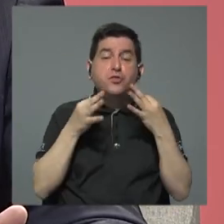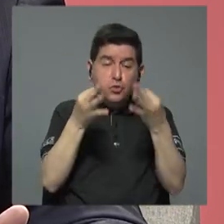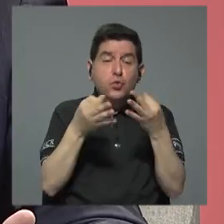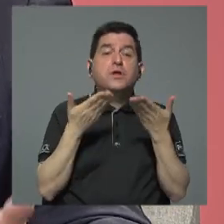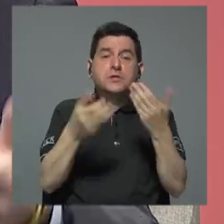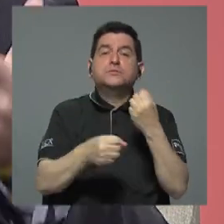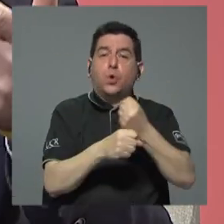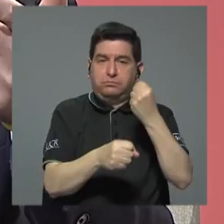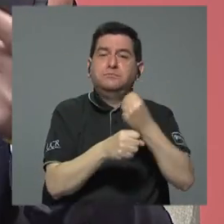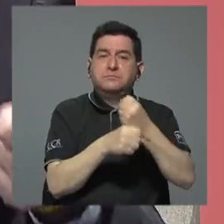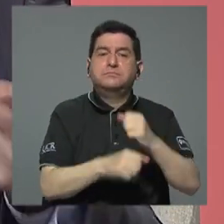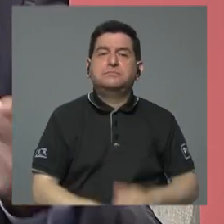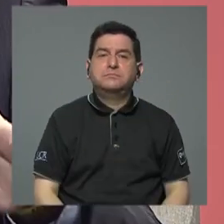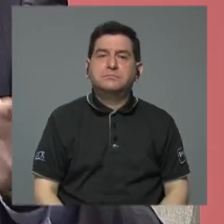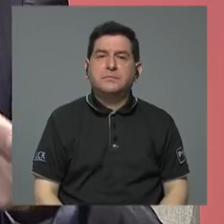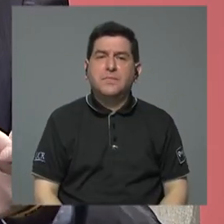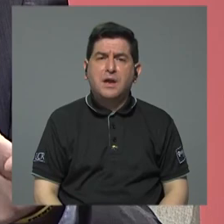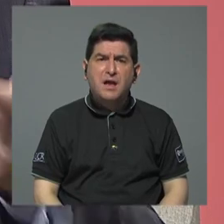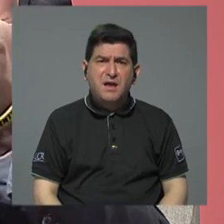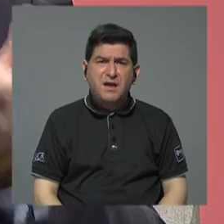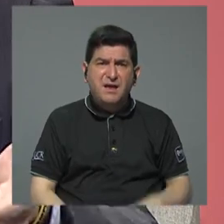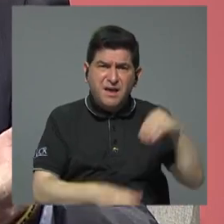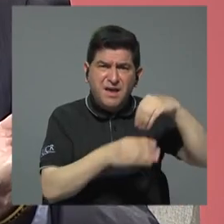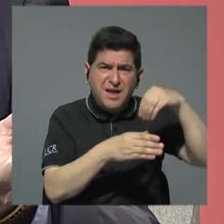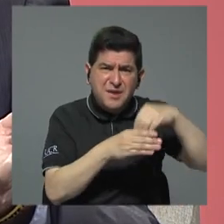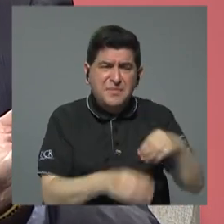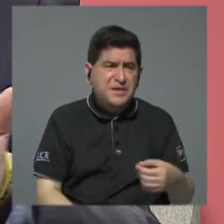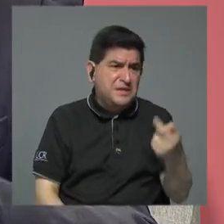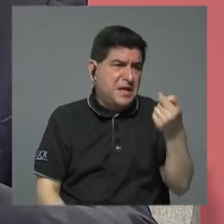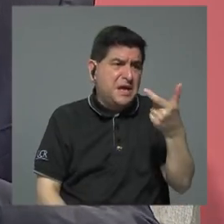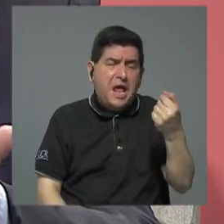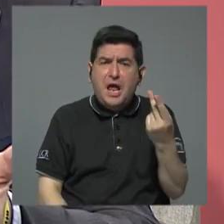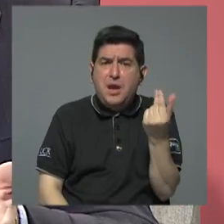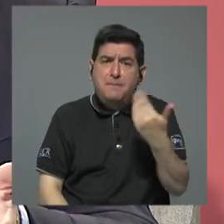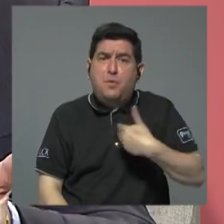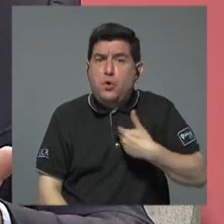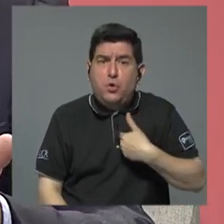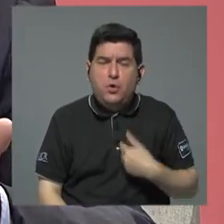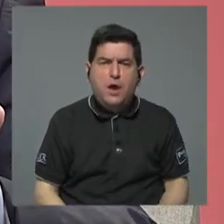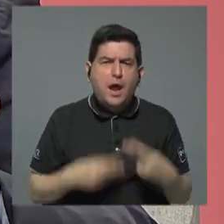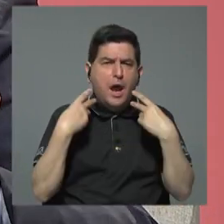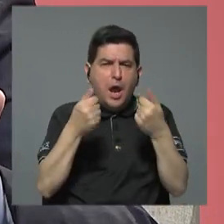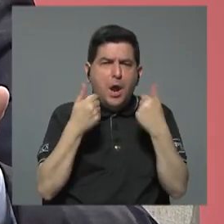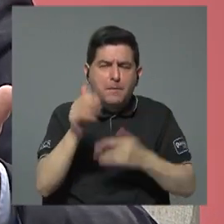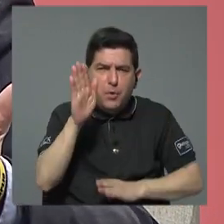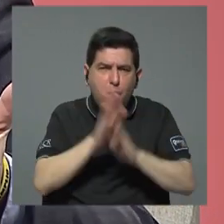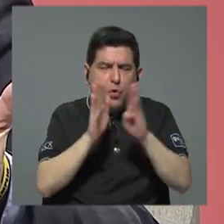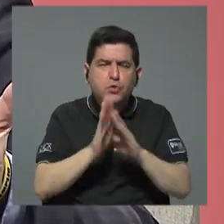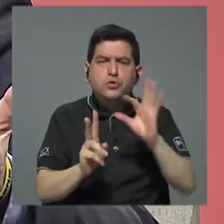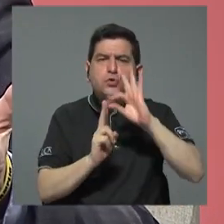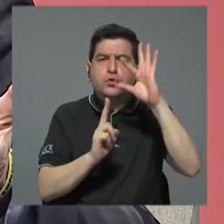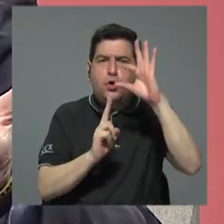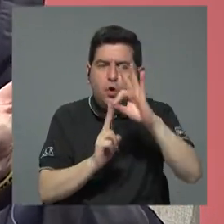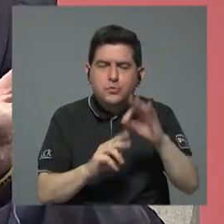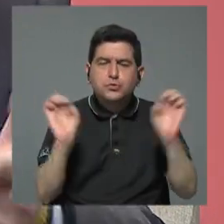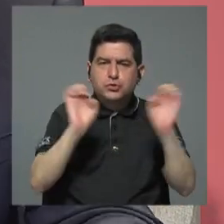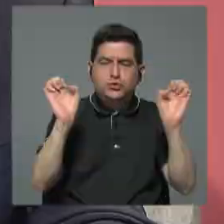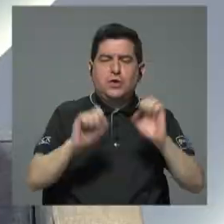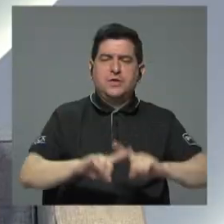genera empleos, y más bien habría que invertir nuestros escasos recursos en acelerar el desarrollo de fuentes alternativas de